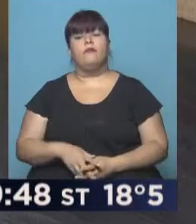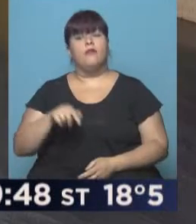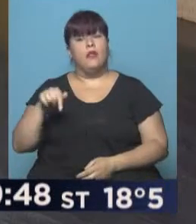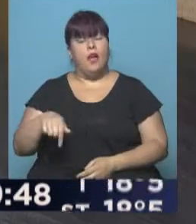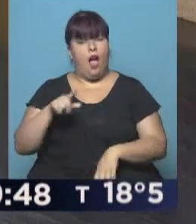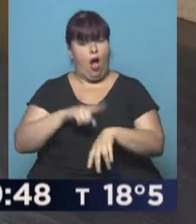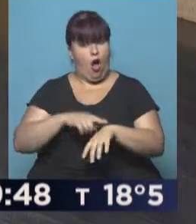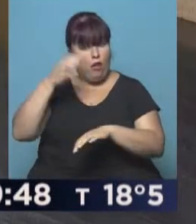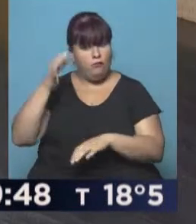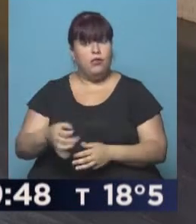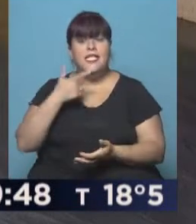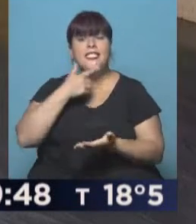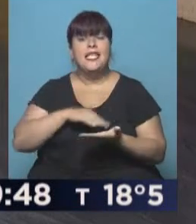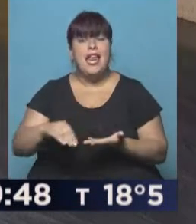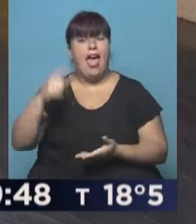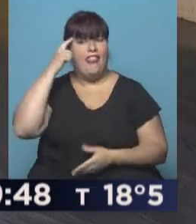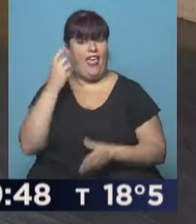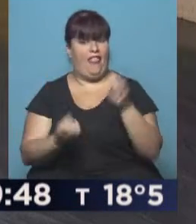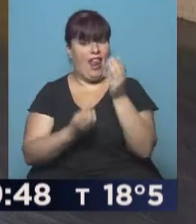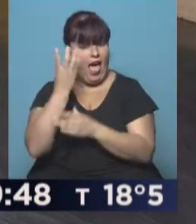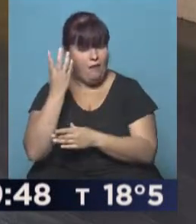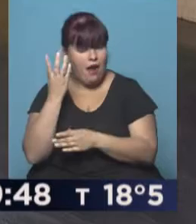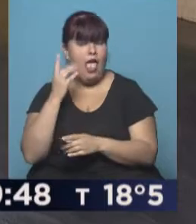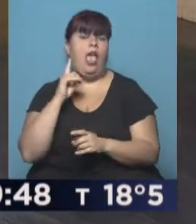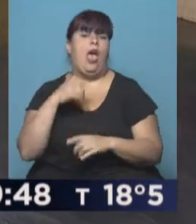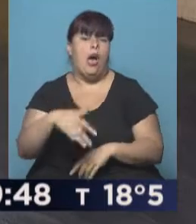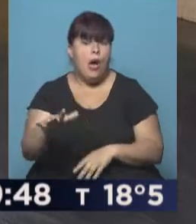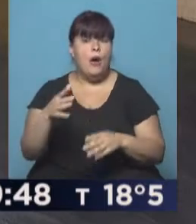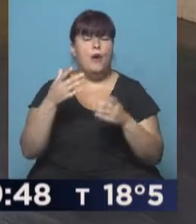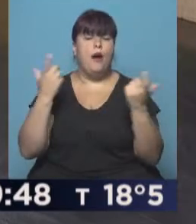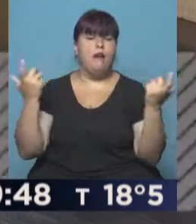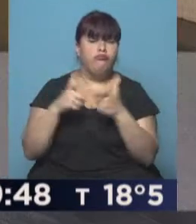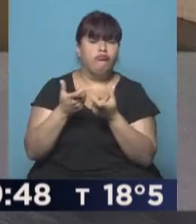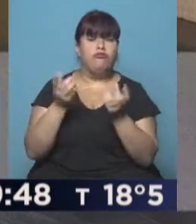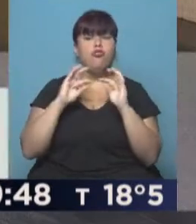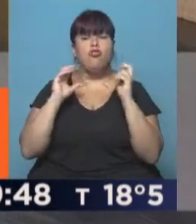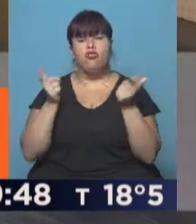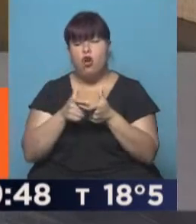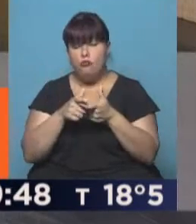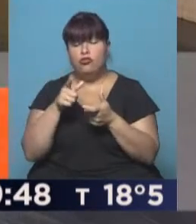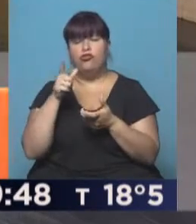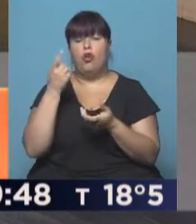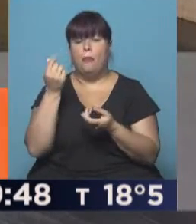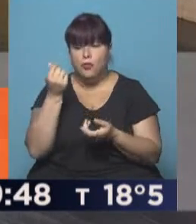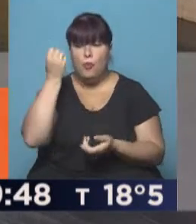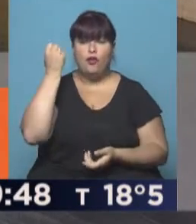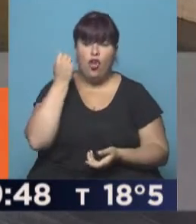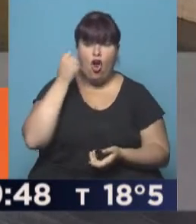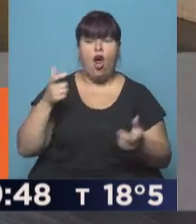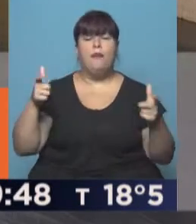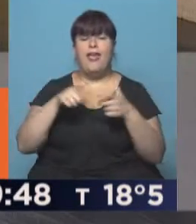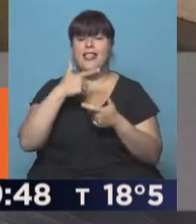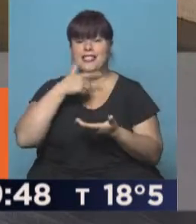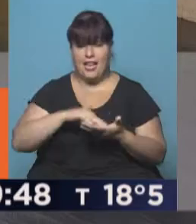La hora señalada en el Senado Nacional es a las 10 de la mañana, cuando comience el plenario de comisión de la Comisión de Presupuesto y Hacienda de la Cámara